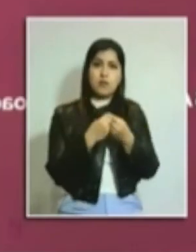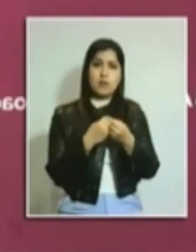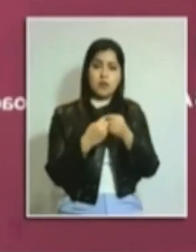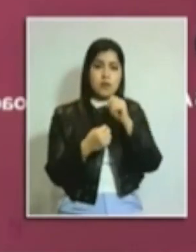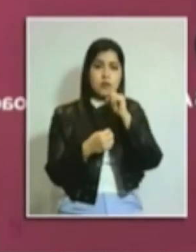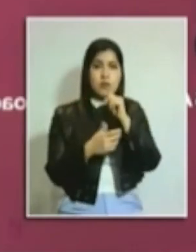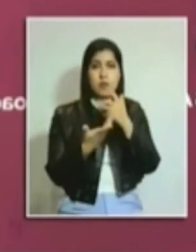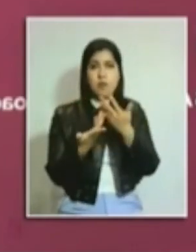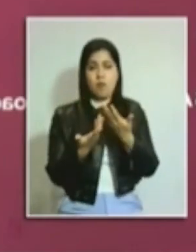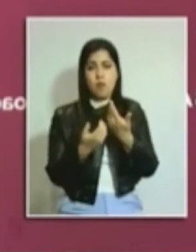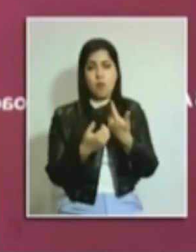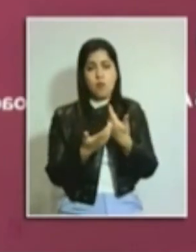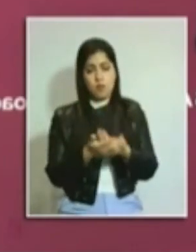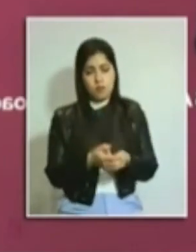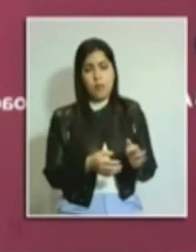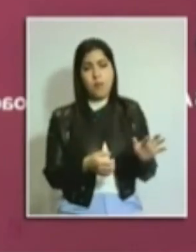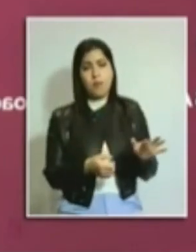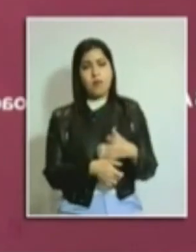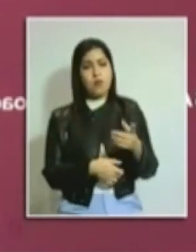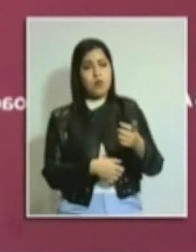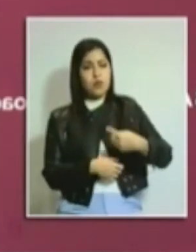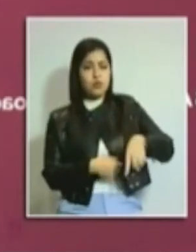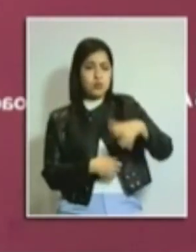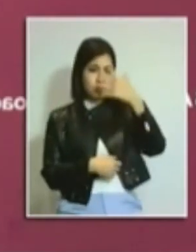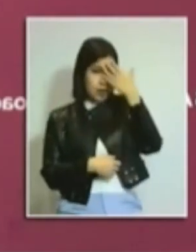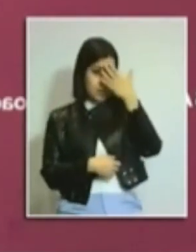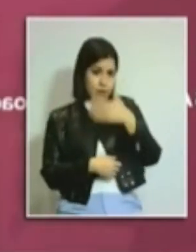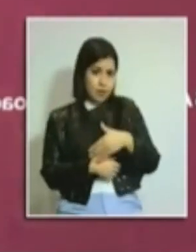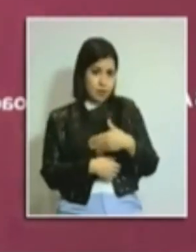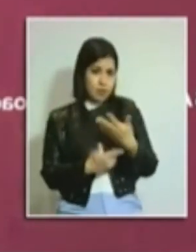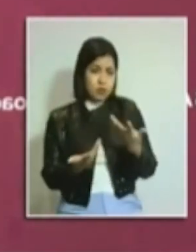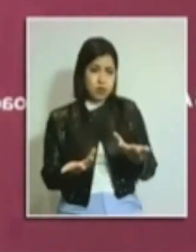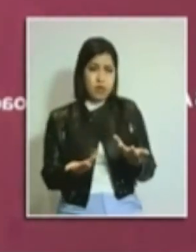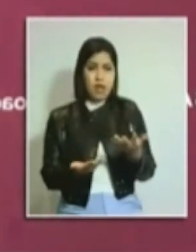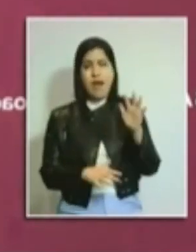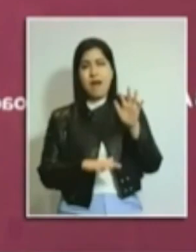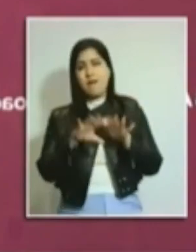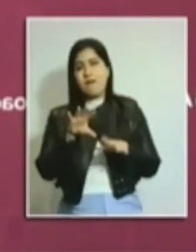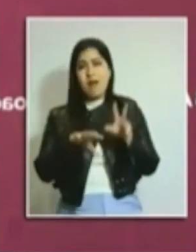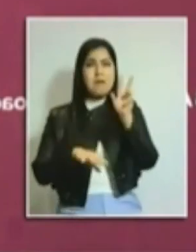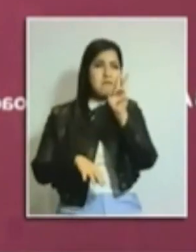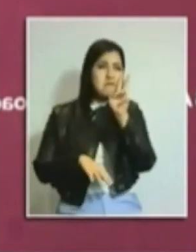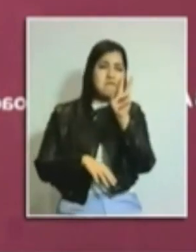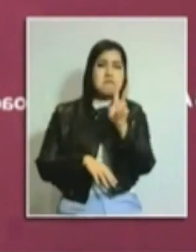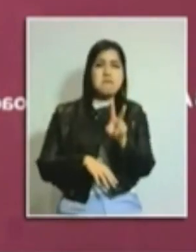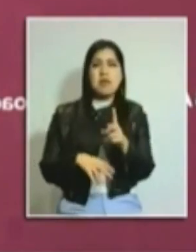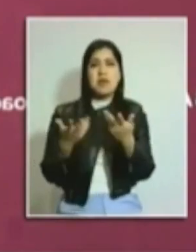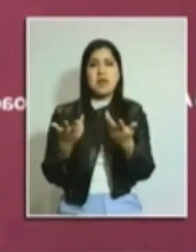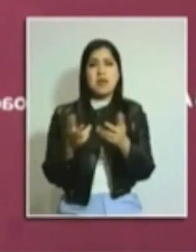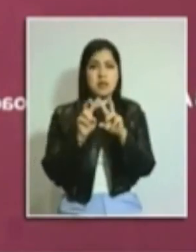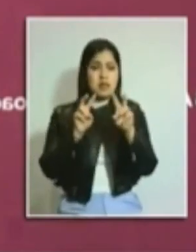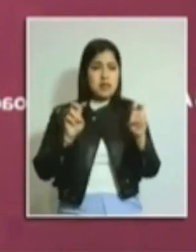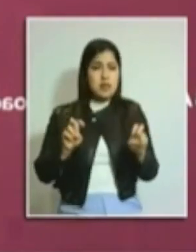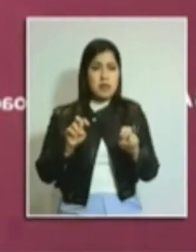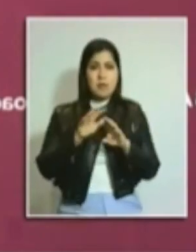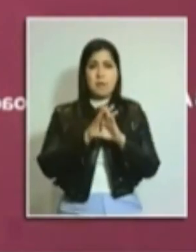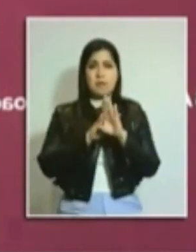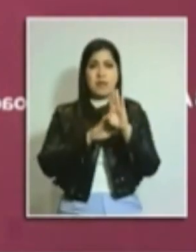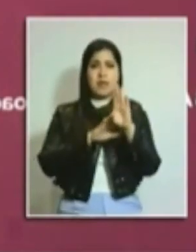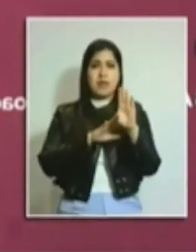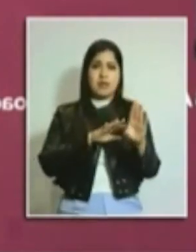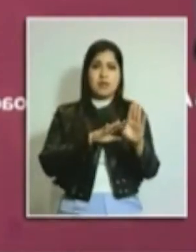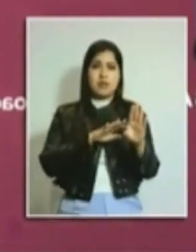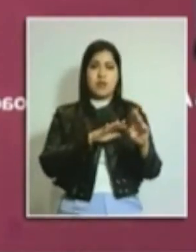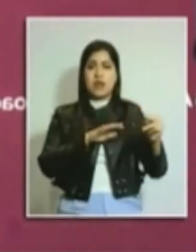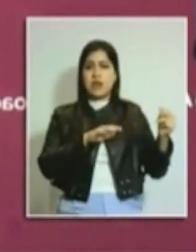porque sabemos que mucho de lo que vemos en el corredor de los migrantes y en ese tema se